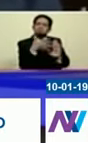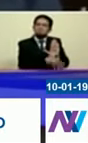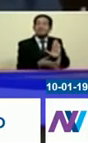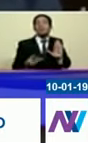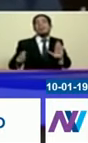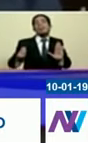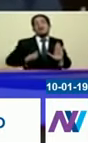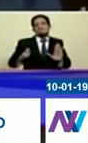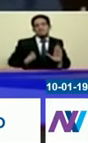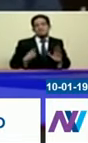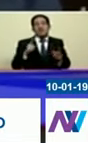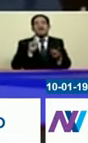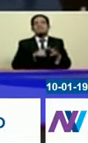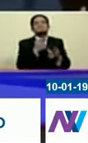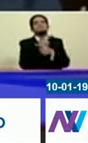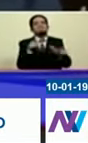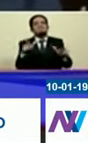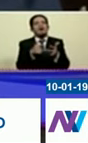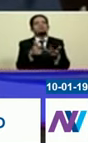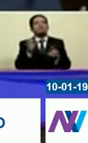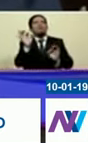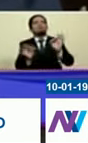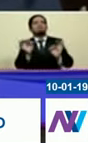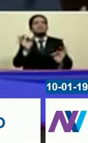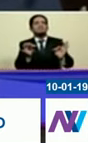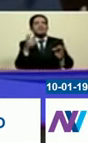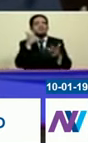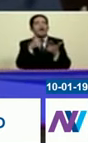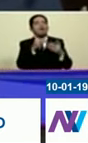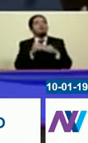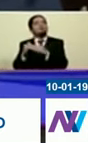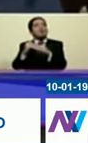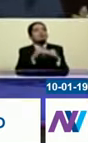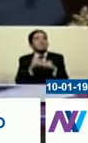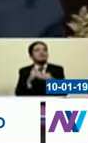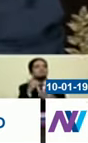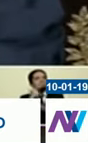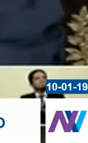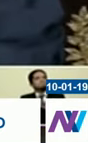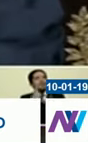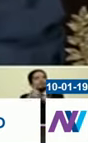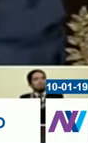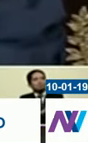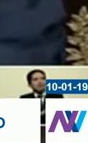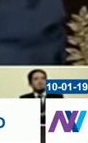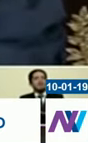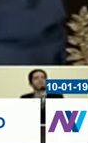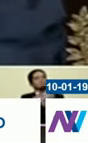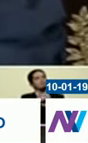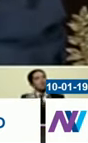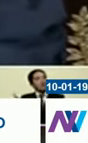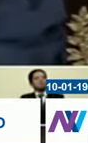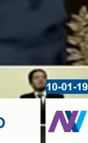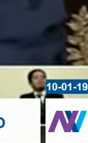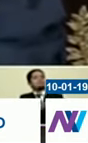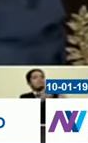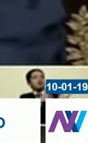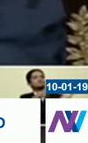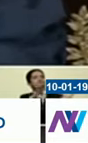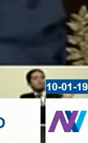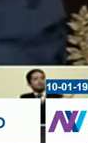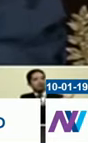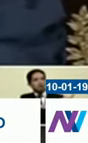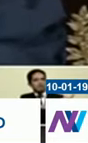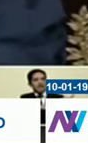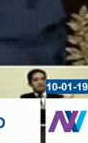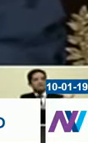vida, la libertad, la justicia, la igualdad, la solidaridad, la democracia, la responsabilidad social